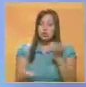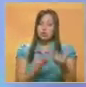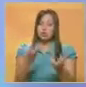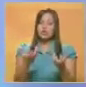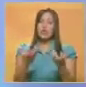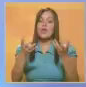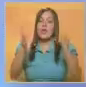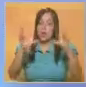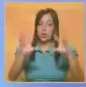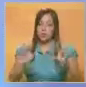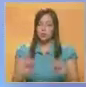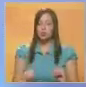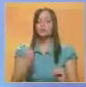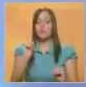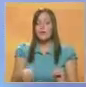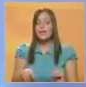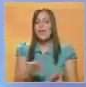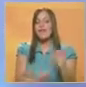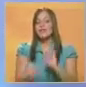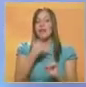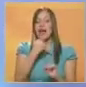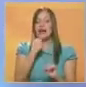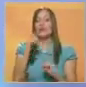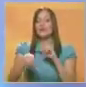refrescamiento de las instalaciones para evitar una reacción de cadena